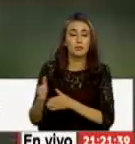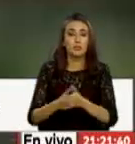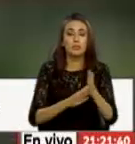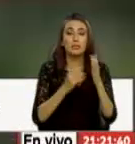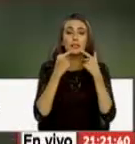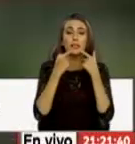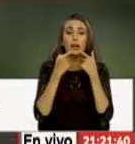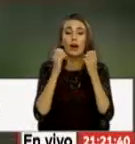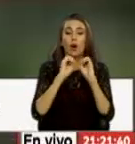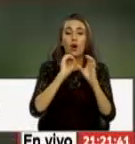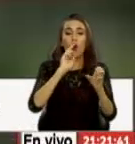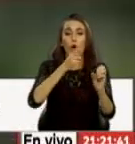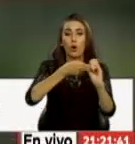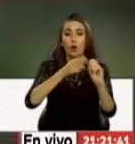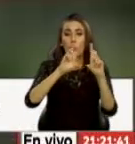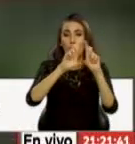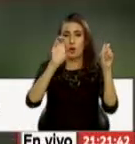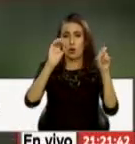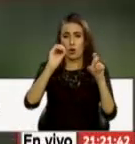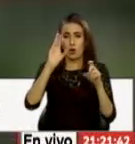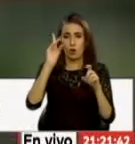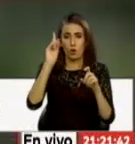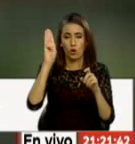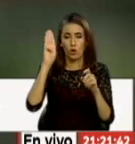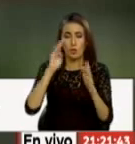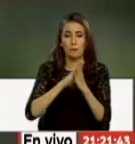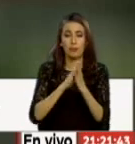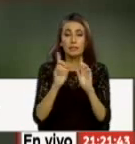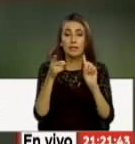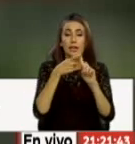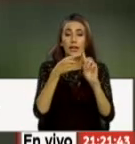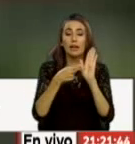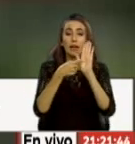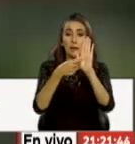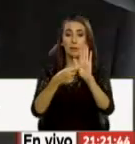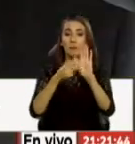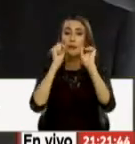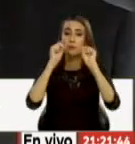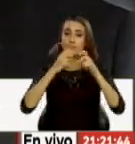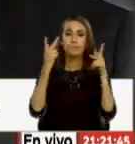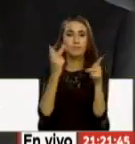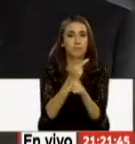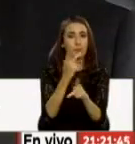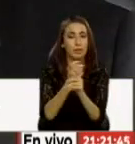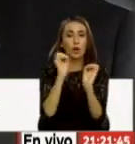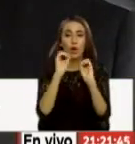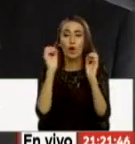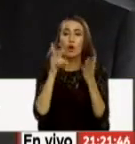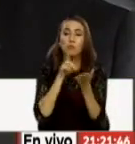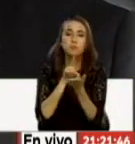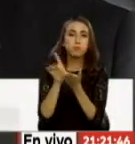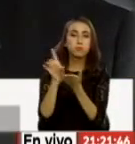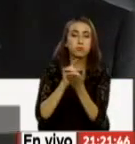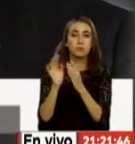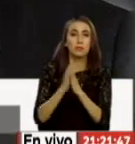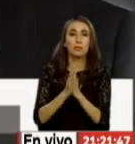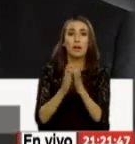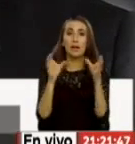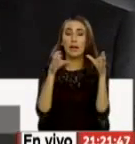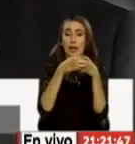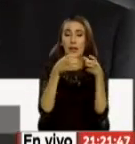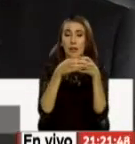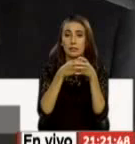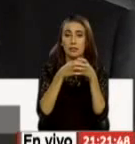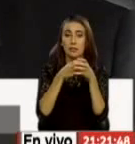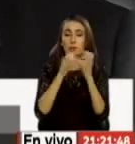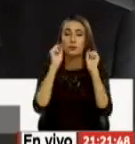asociación ilícita en el caso Odebrecht es el primer escenario que pondría en riesgo su cargo. Este tribunal convoque a una audiencia a